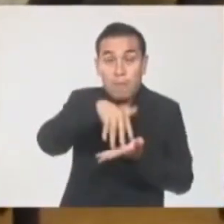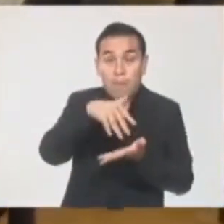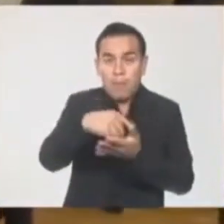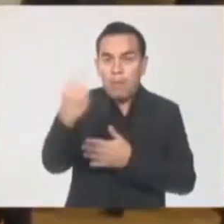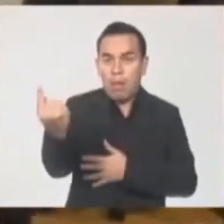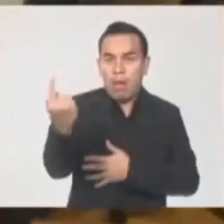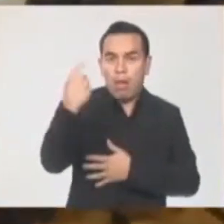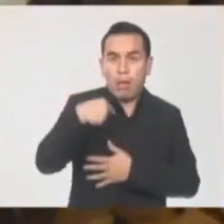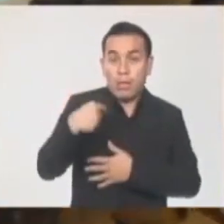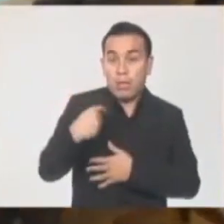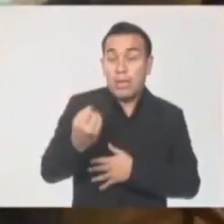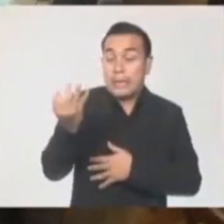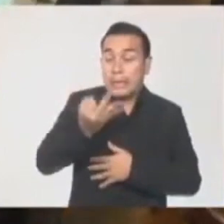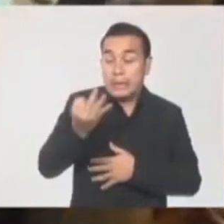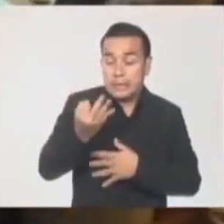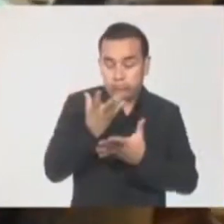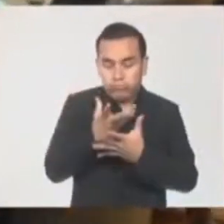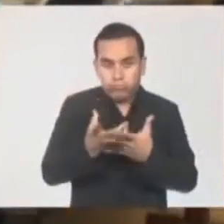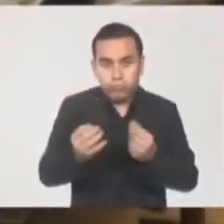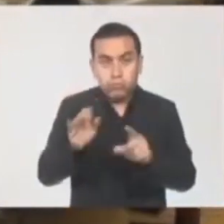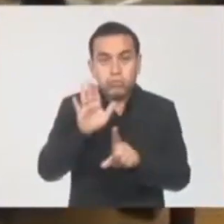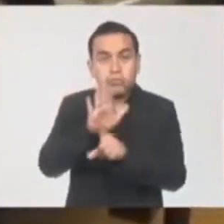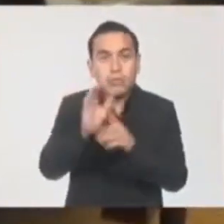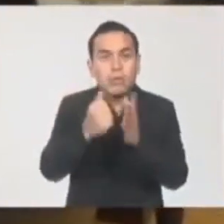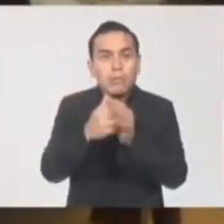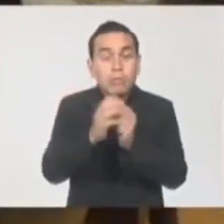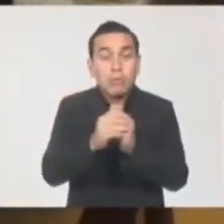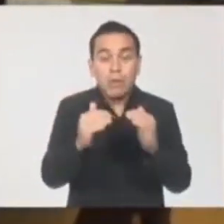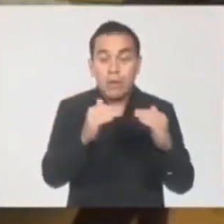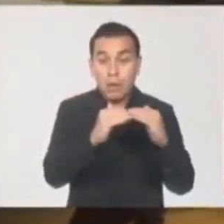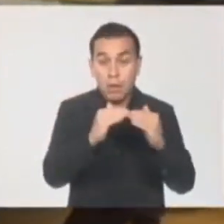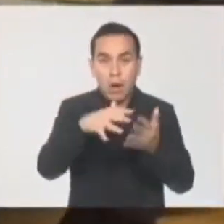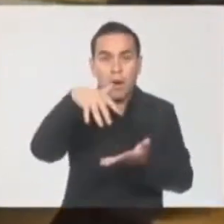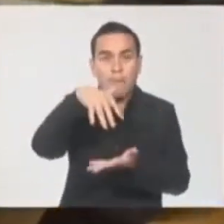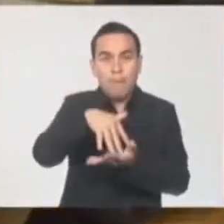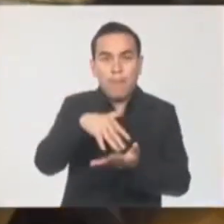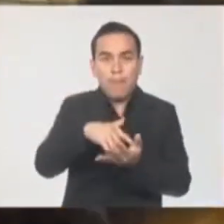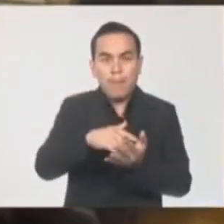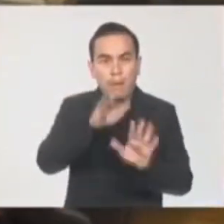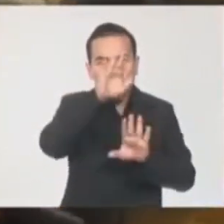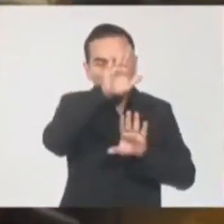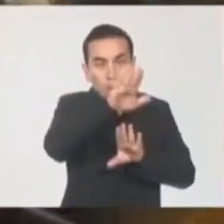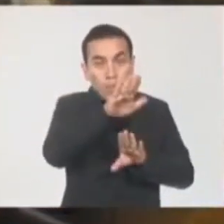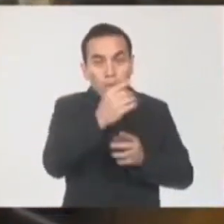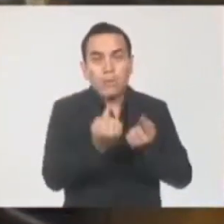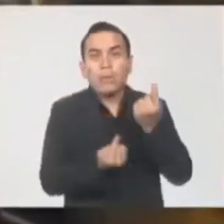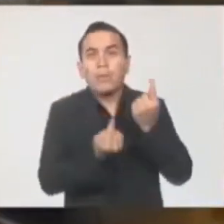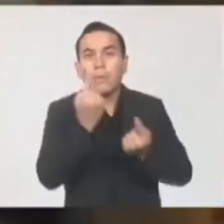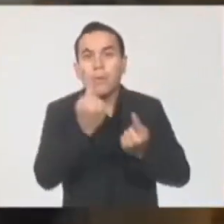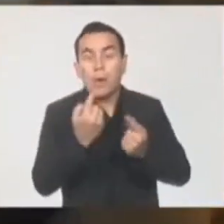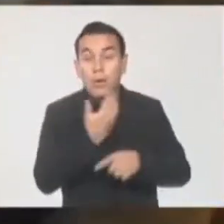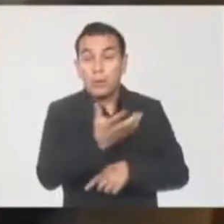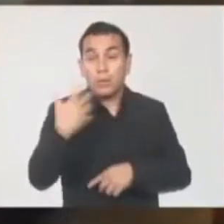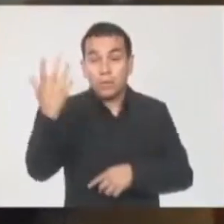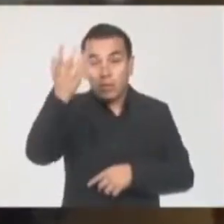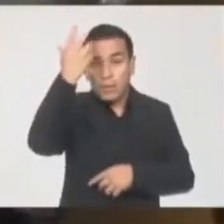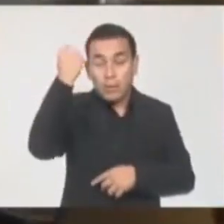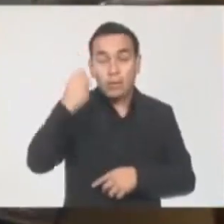de solventar sus necesidades, el pueblo también tiene la responsabilidad de defender esos logros porque son de